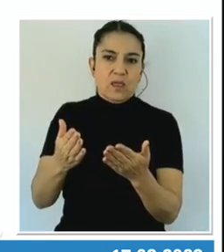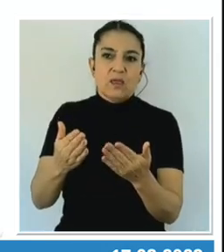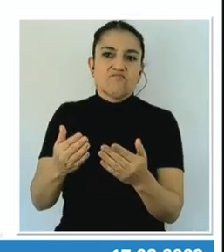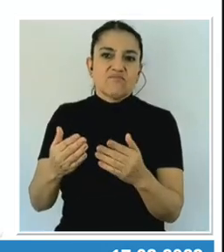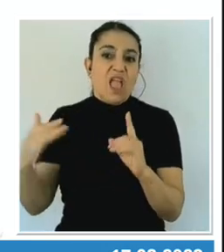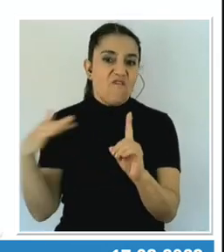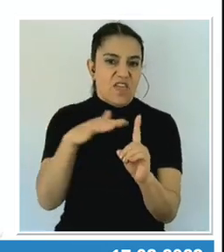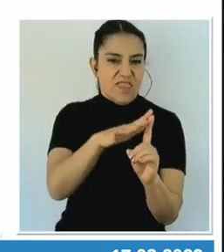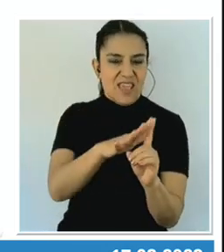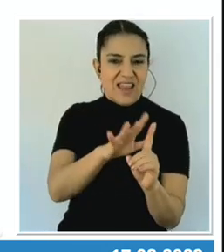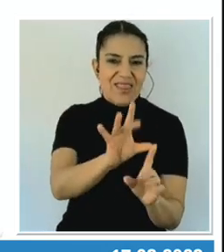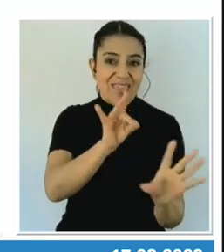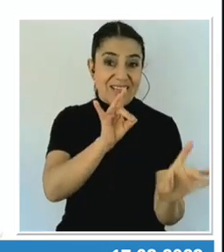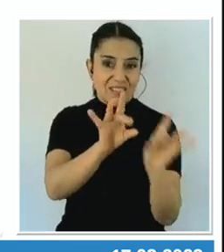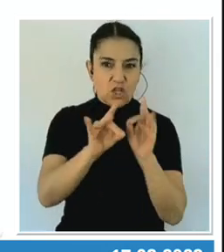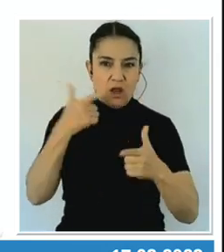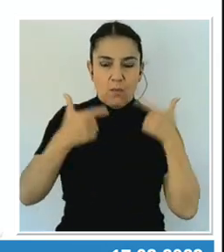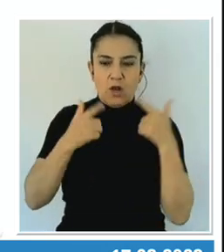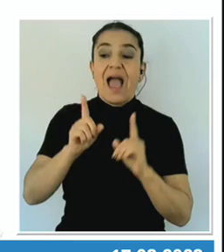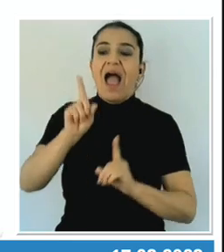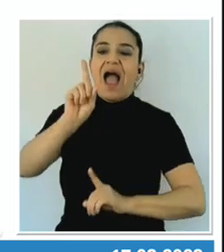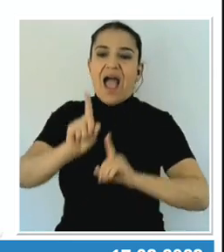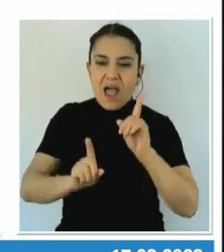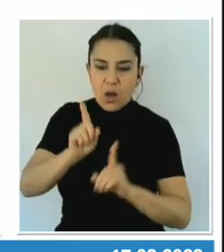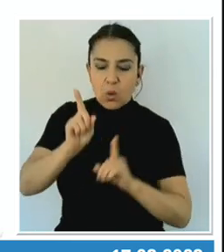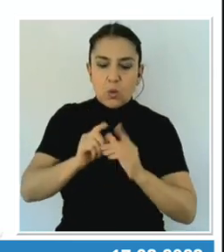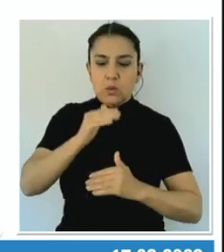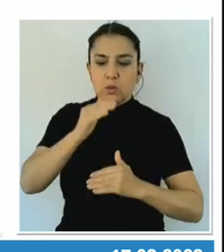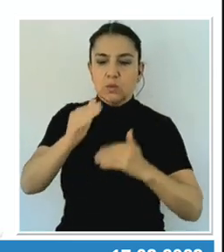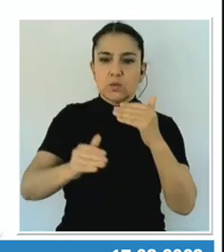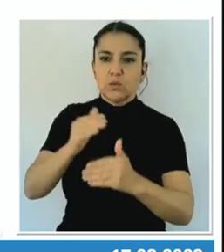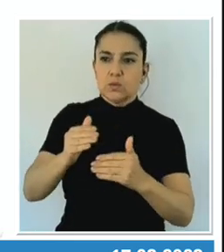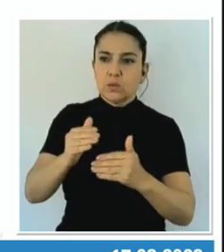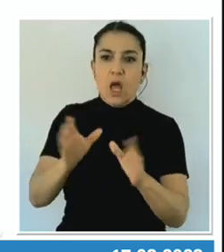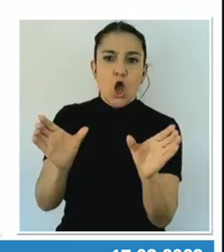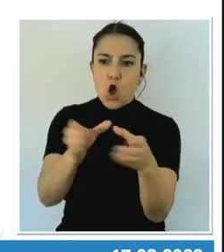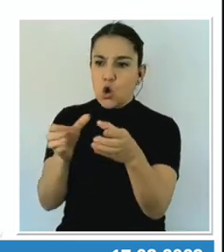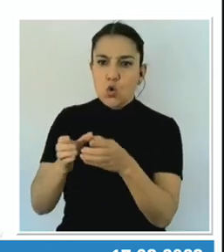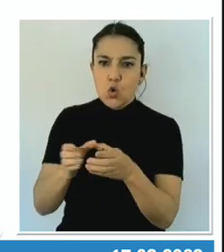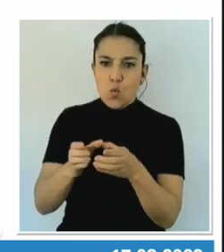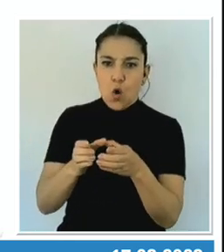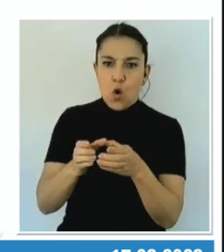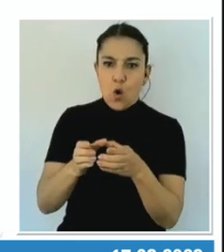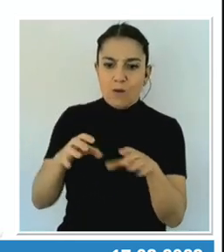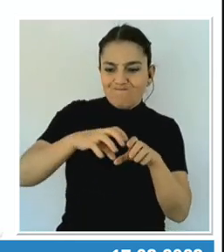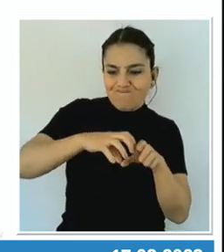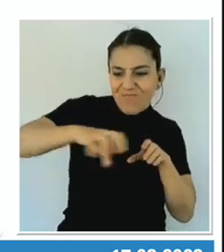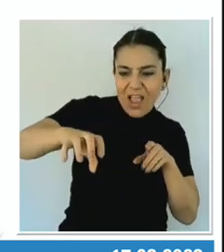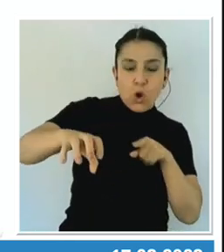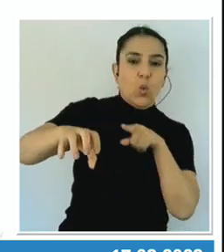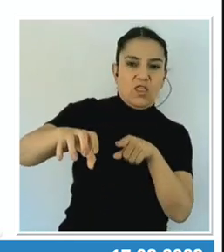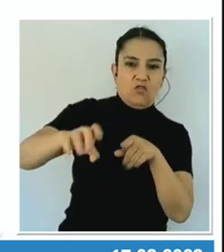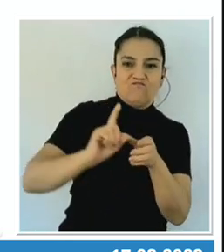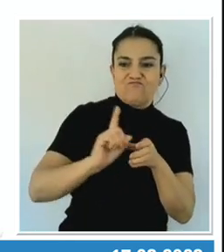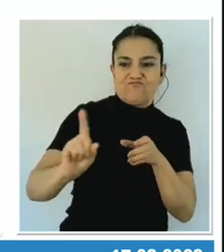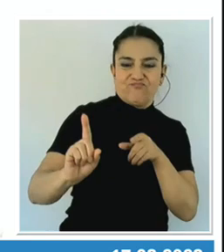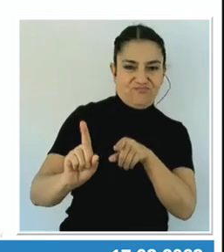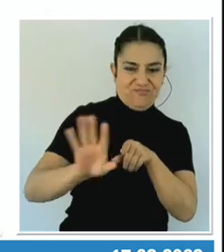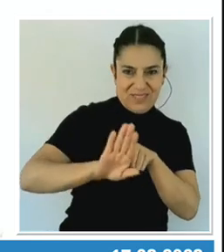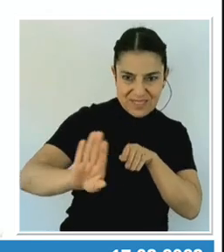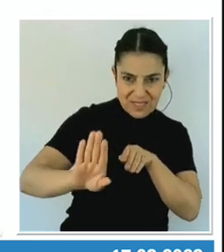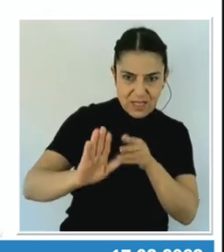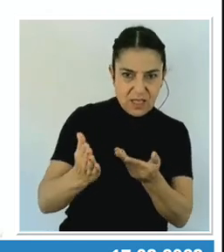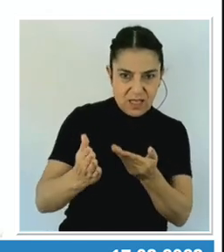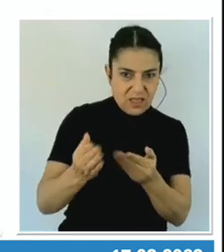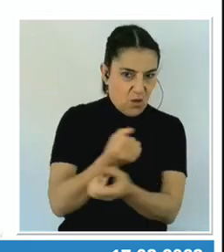están sistemática o crónicamente excluidos, ¿no?, de esa posibilidad. Entonces, si redujéramos